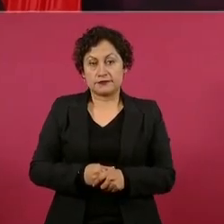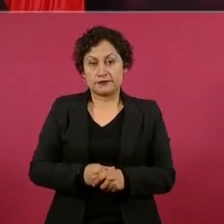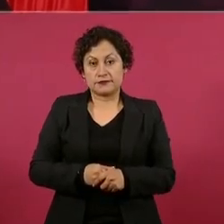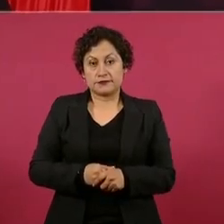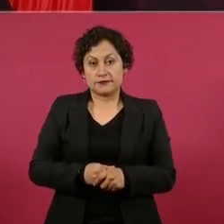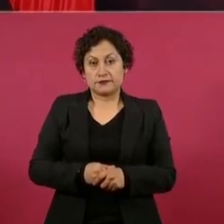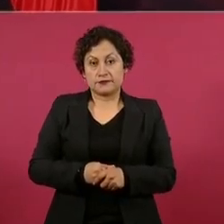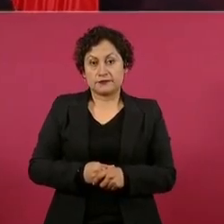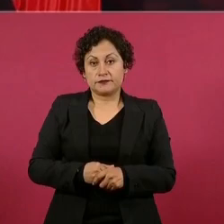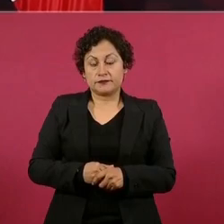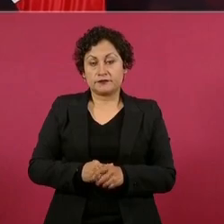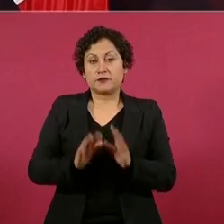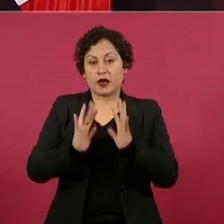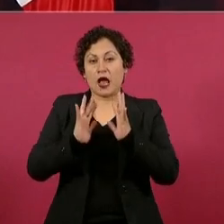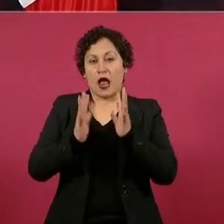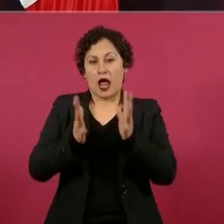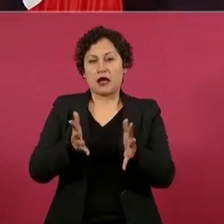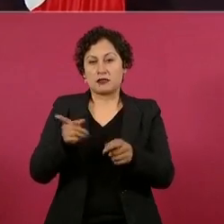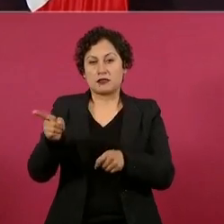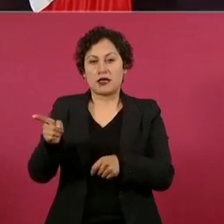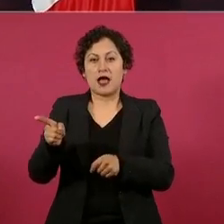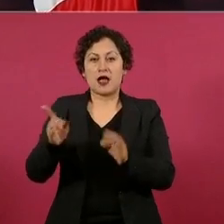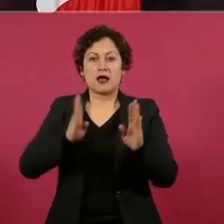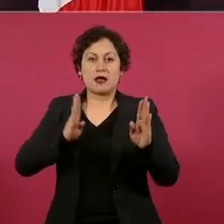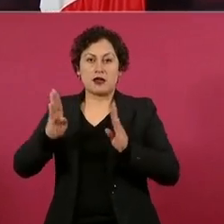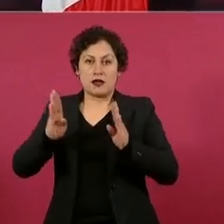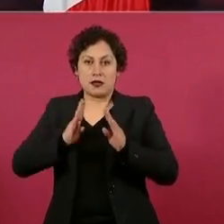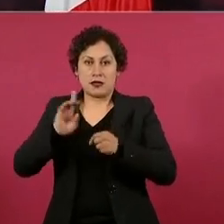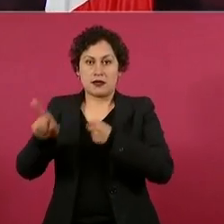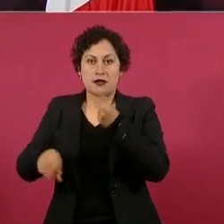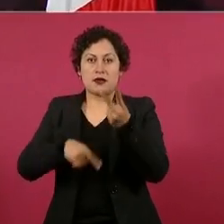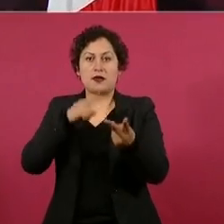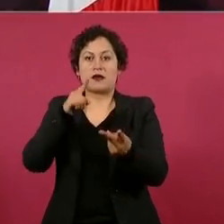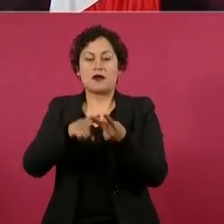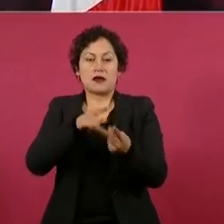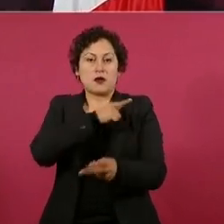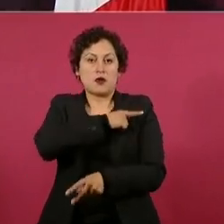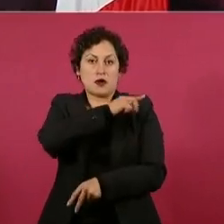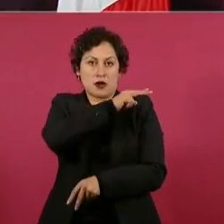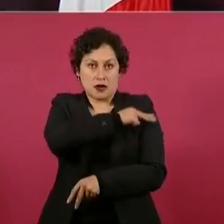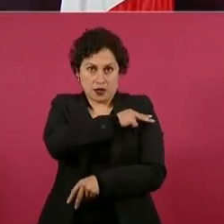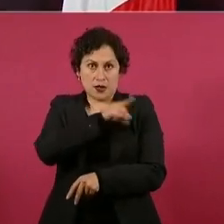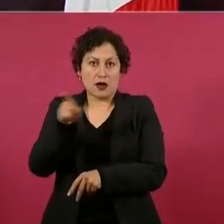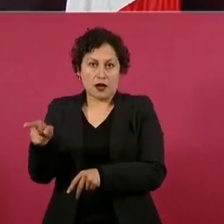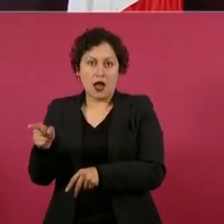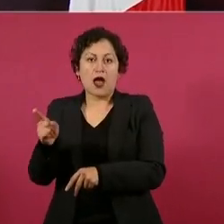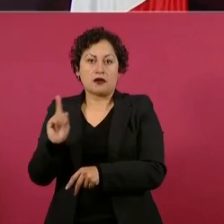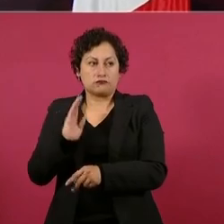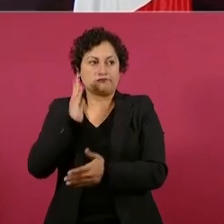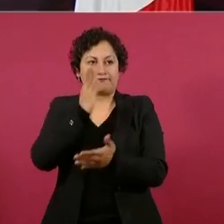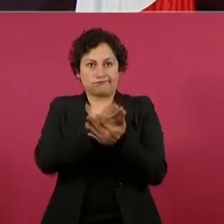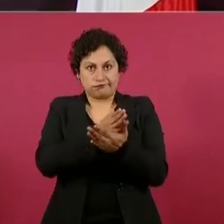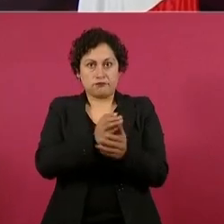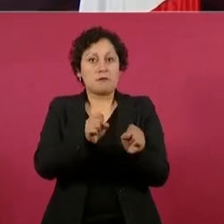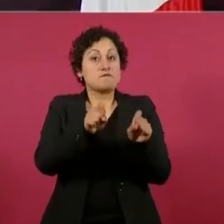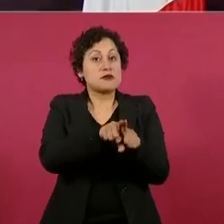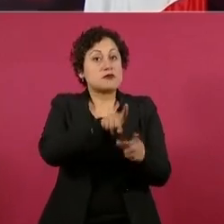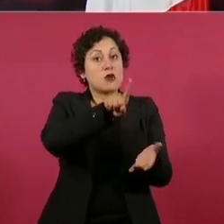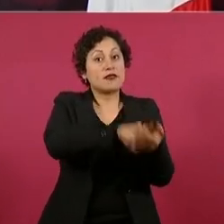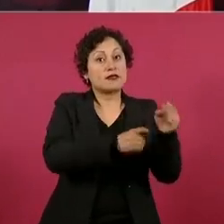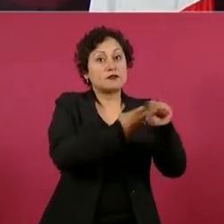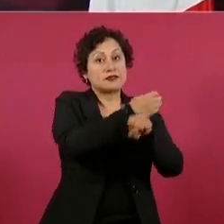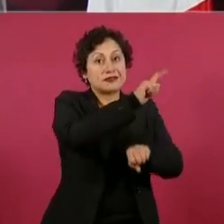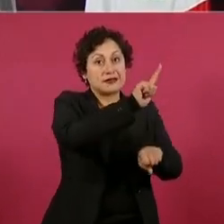está interviniendo el Ejército, la Guardia Nacional, la Policía Estatal, para